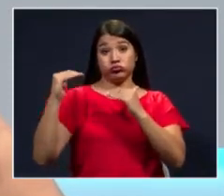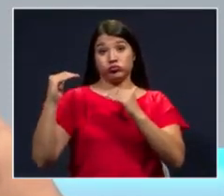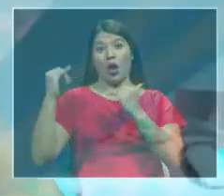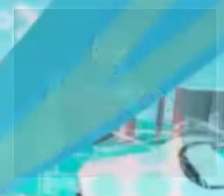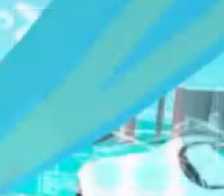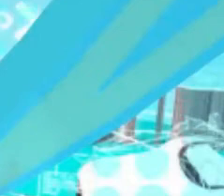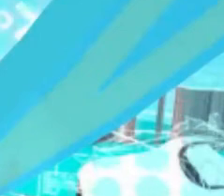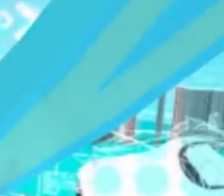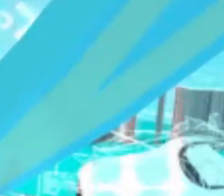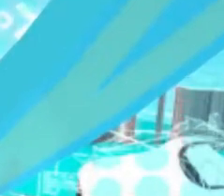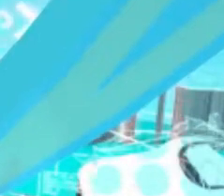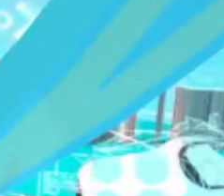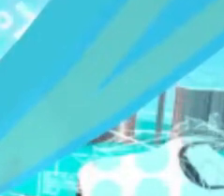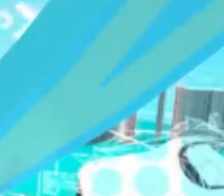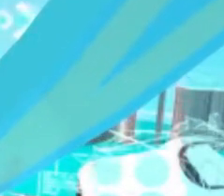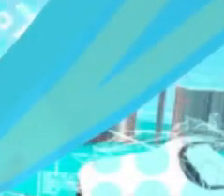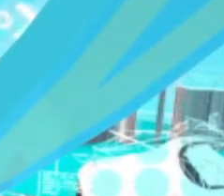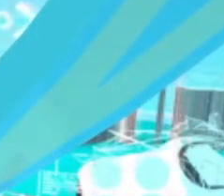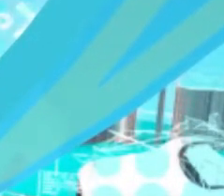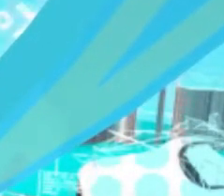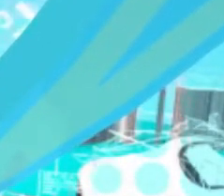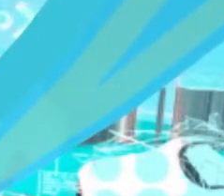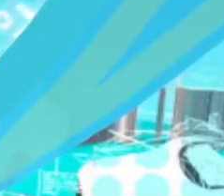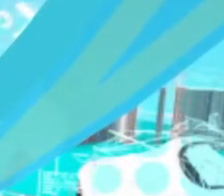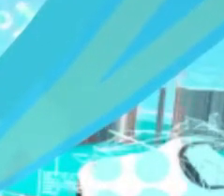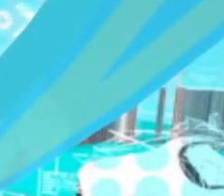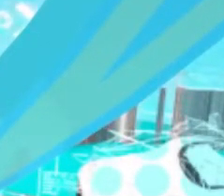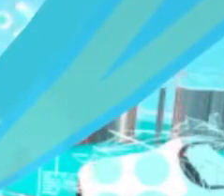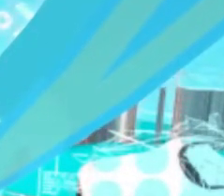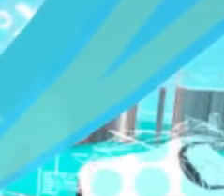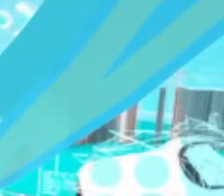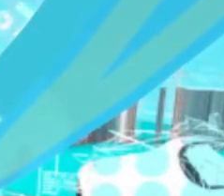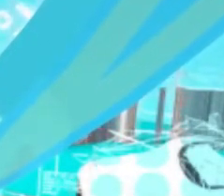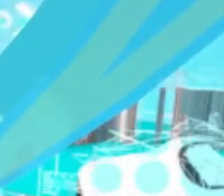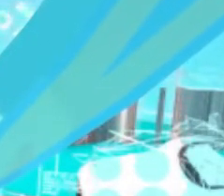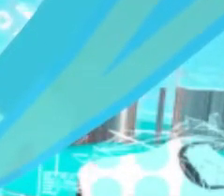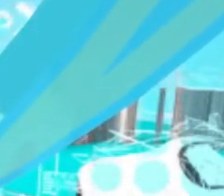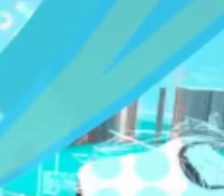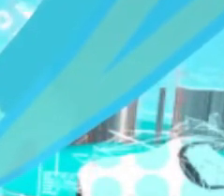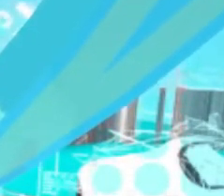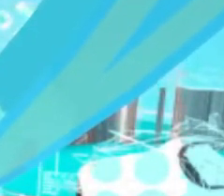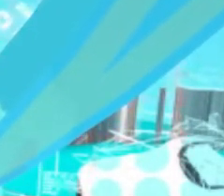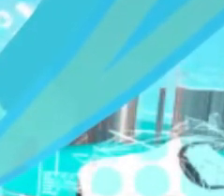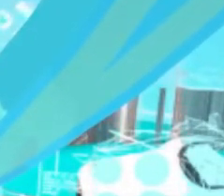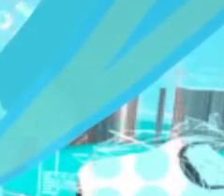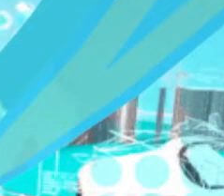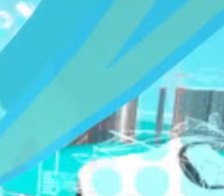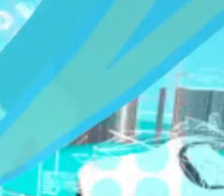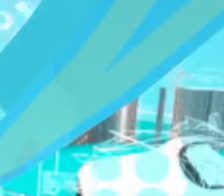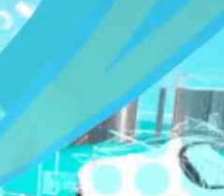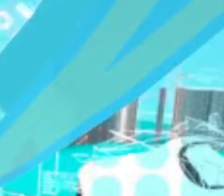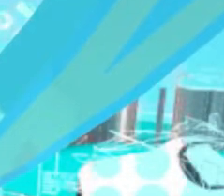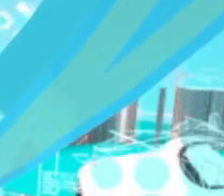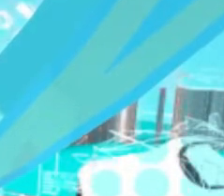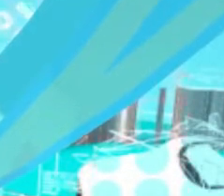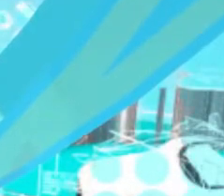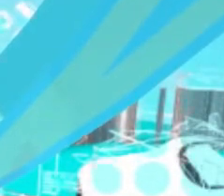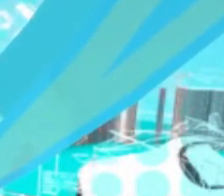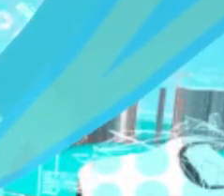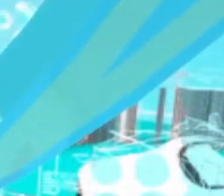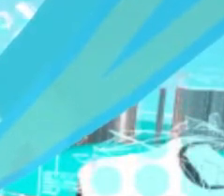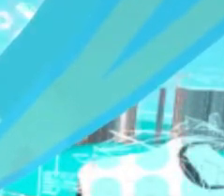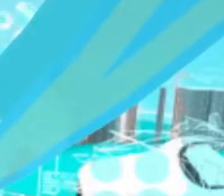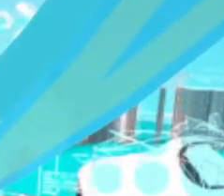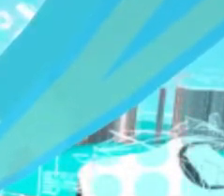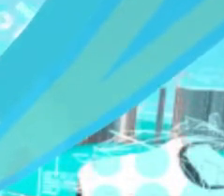su precio. En pantalla le vamos a mostrar cómo se cotizará la compra y venta de esta divisa internacional para mañana jueves. Según el